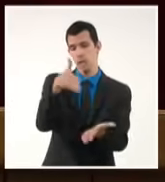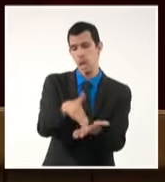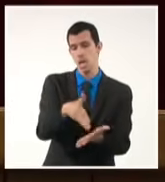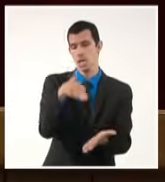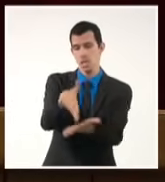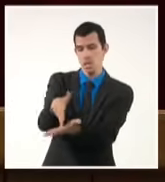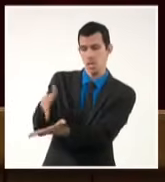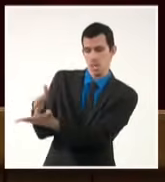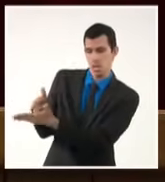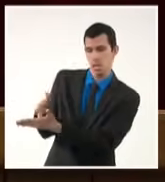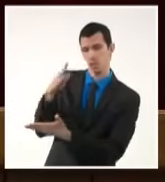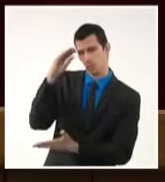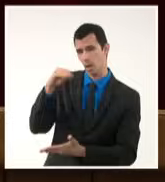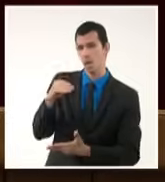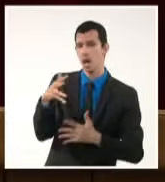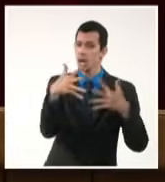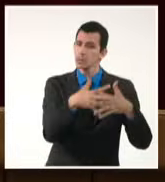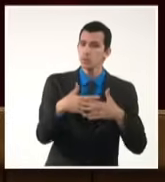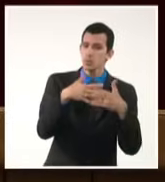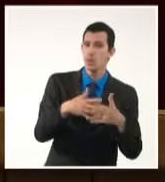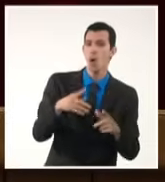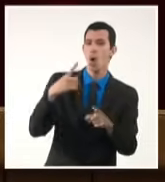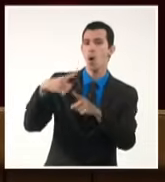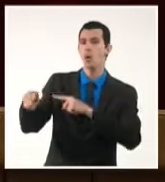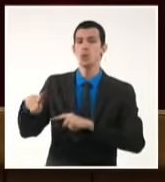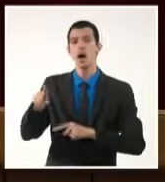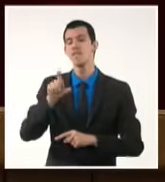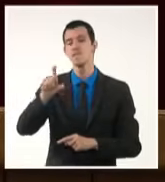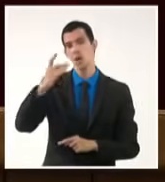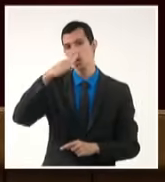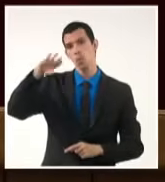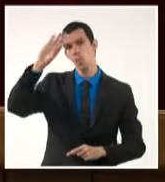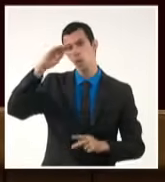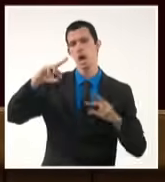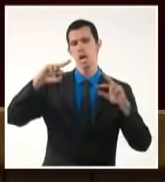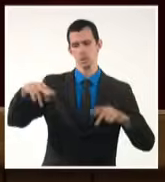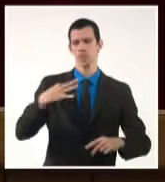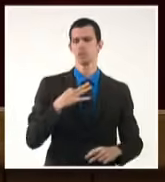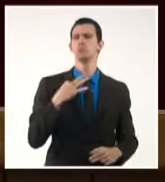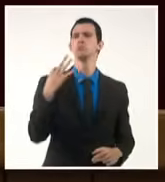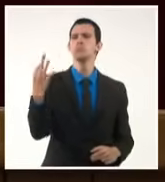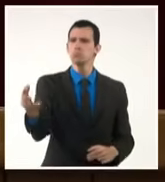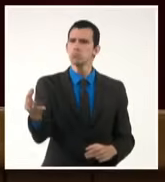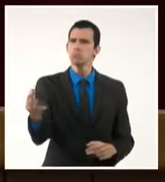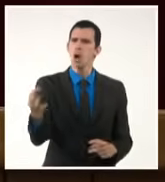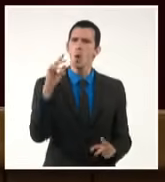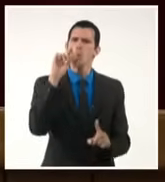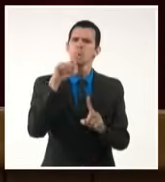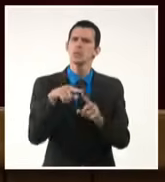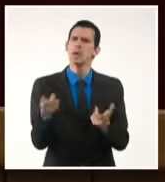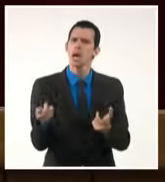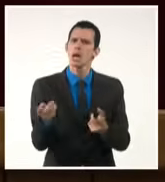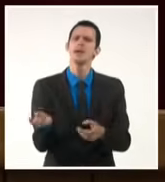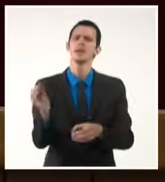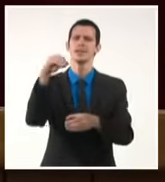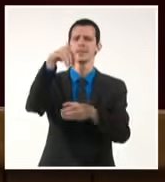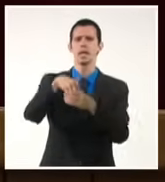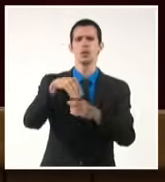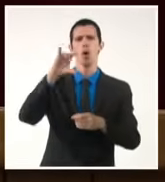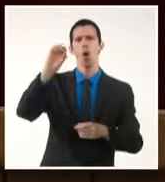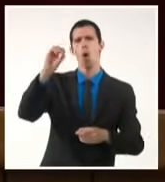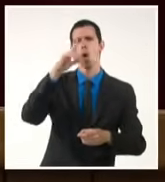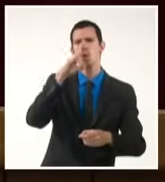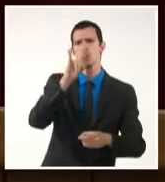propios Estados Unidos, Cuba resultó reelecta con amplio respaldo para integrar el Consejo de Derechos Humanos de